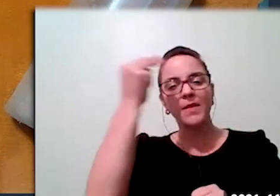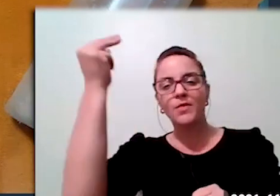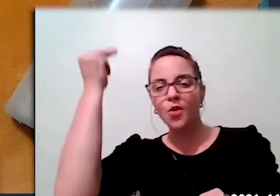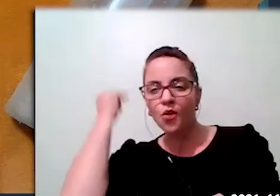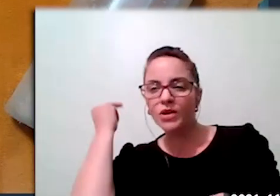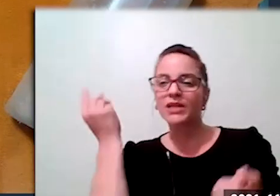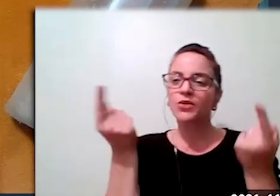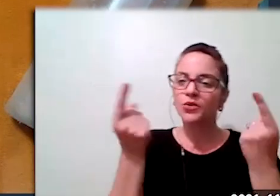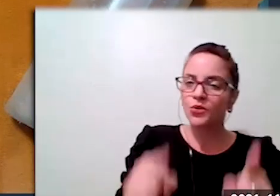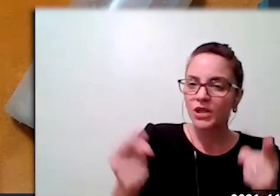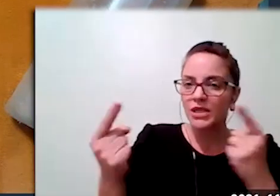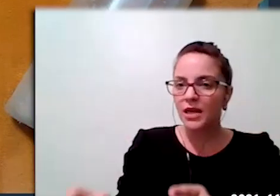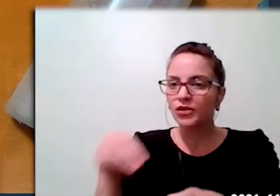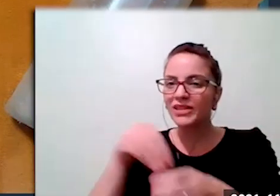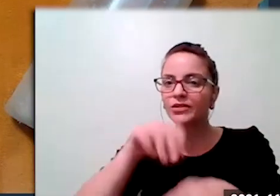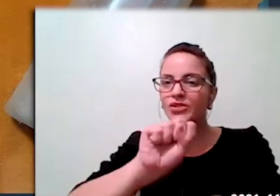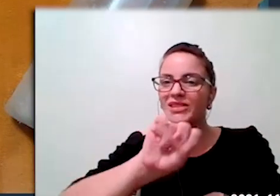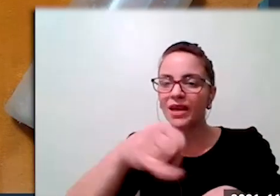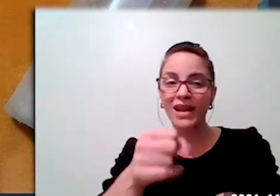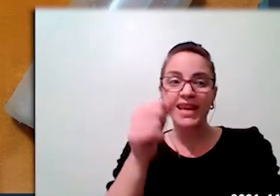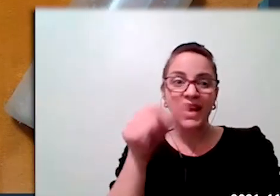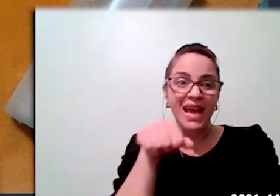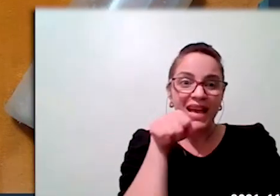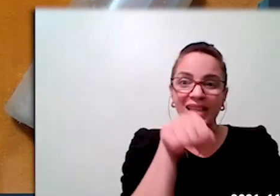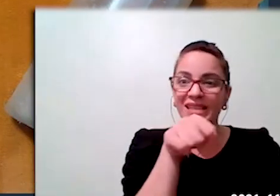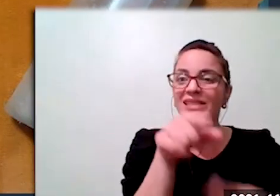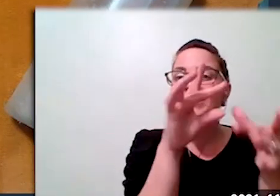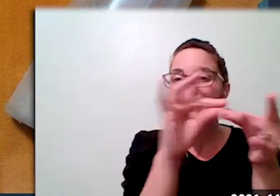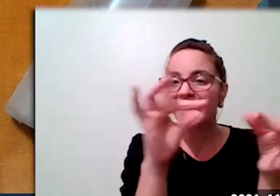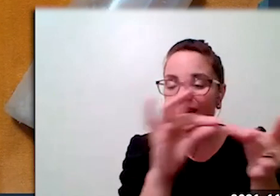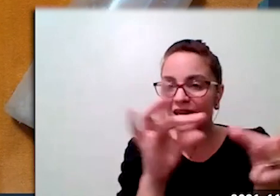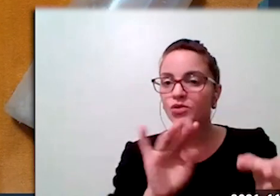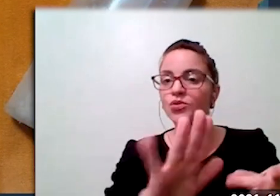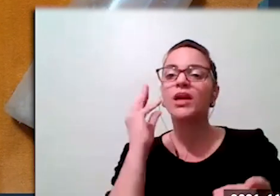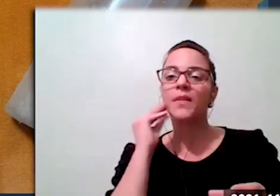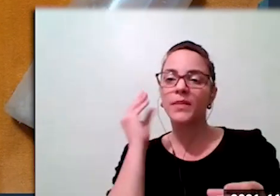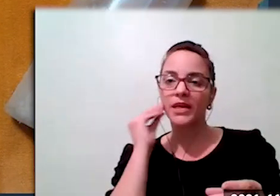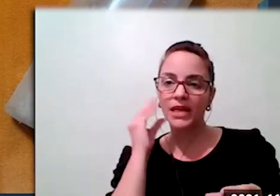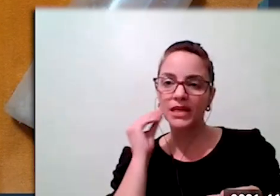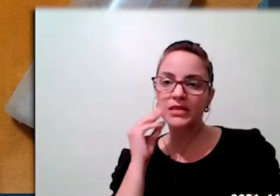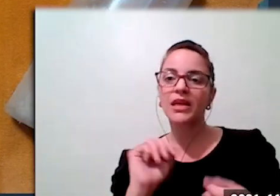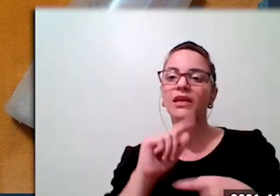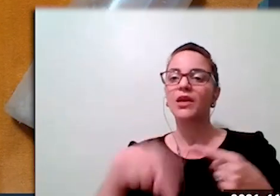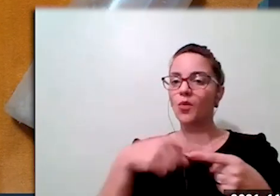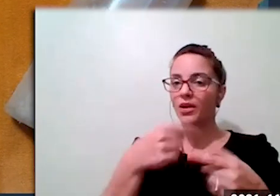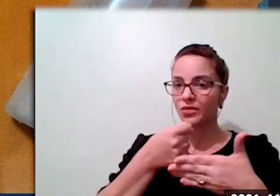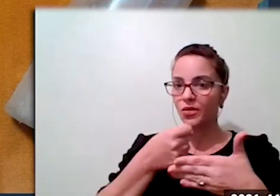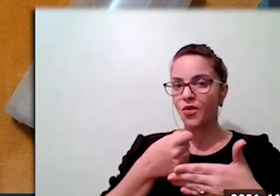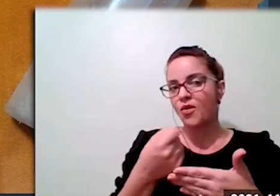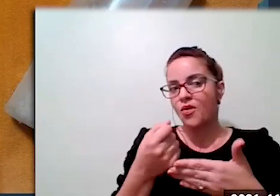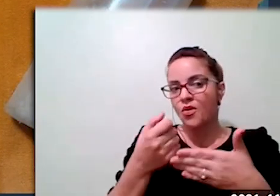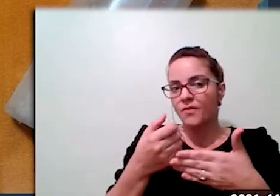por conocer narran sus vivencias en la ciudad capital, en la que vivieron o pernoctaron por un